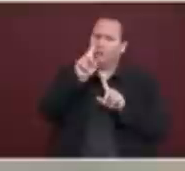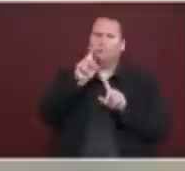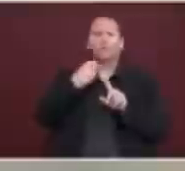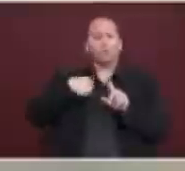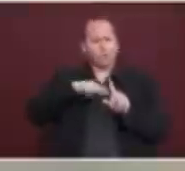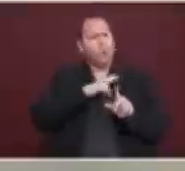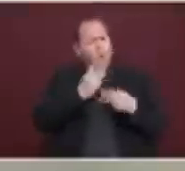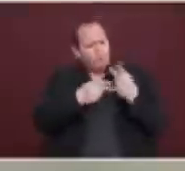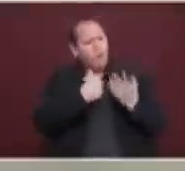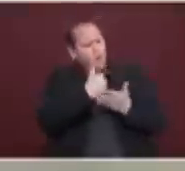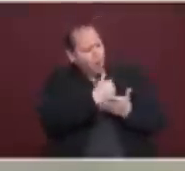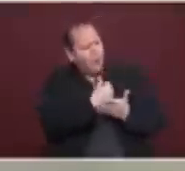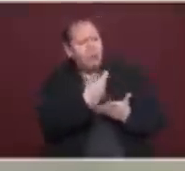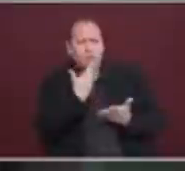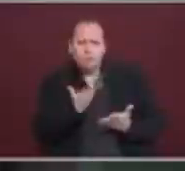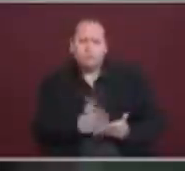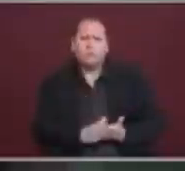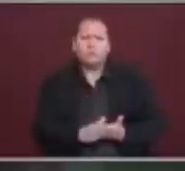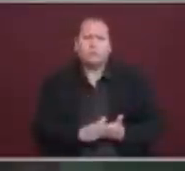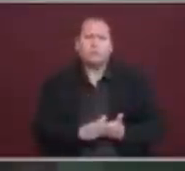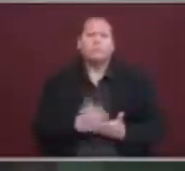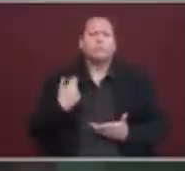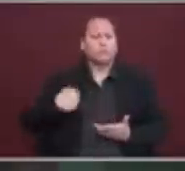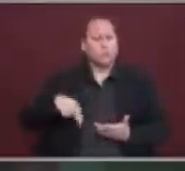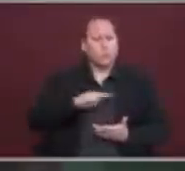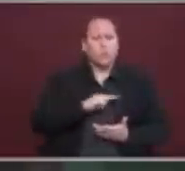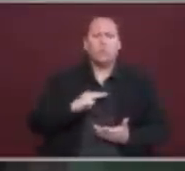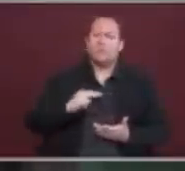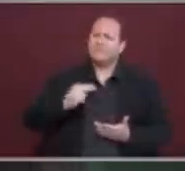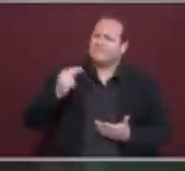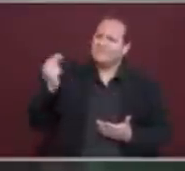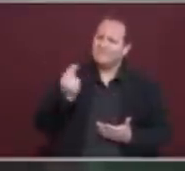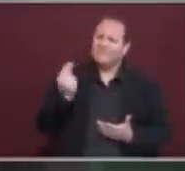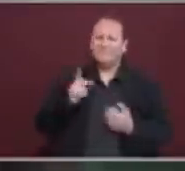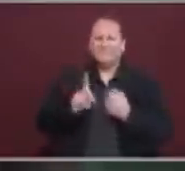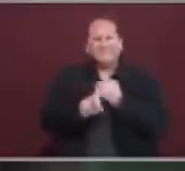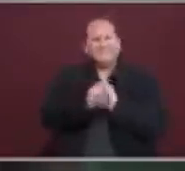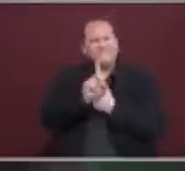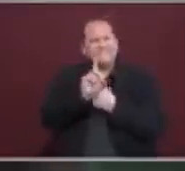tenemos que resolver